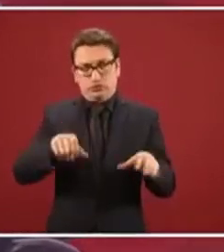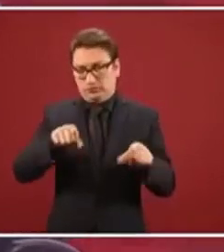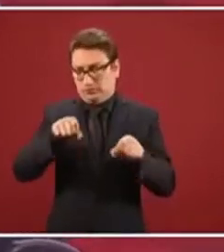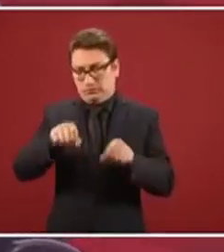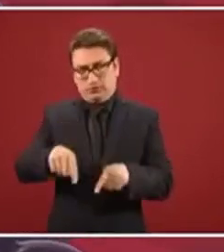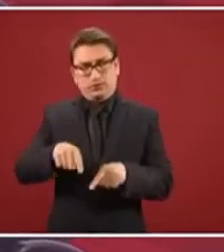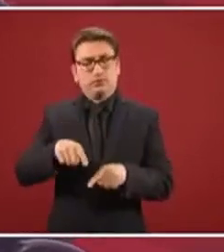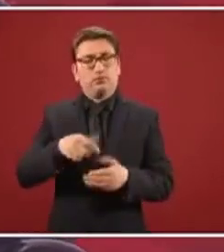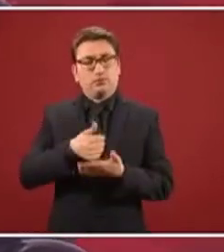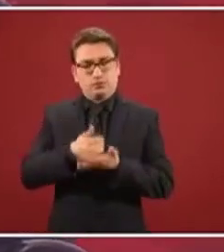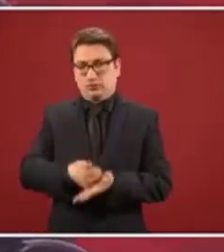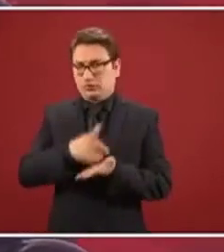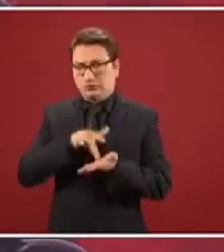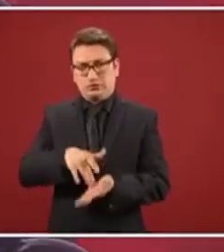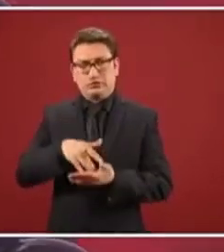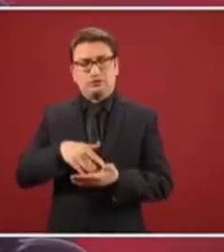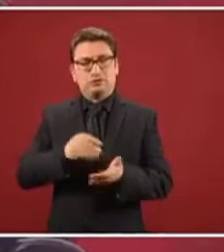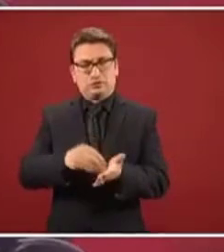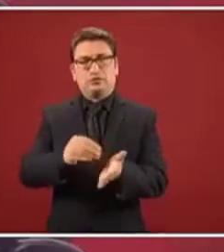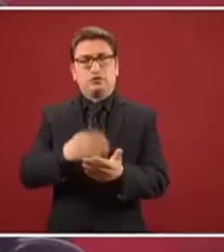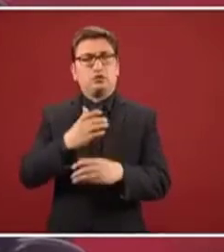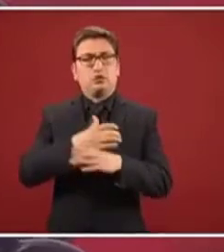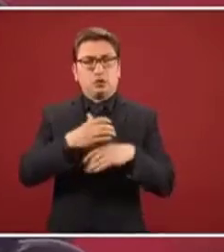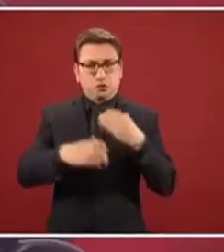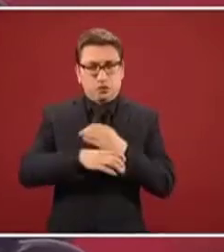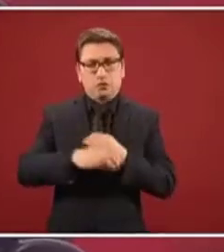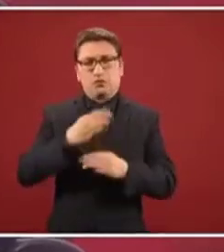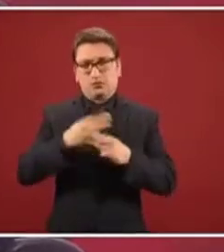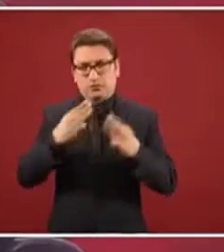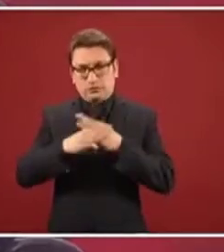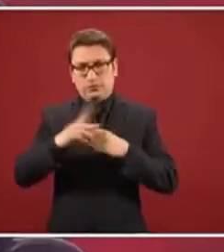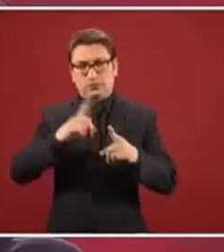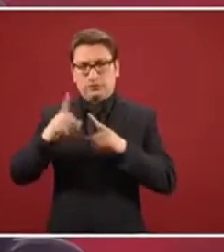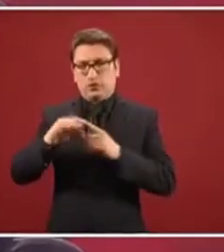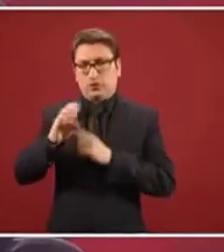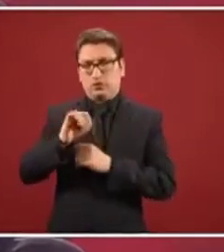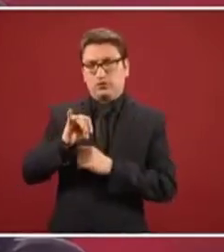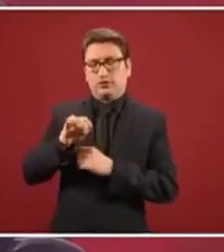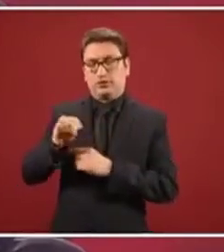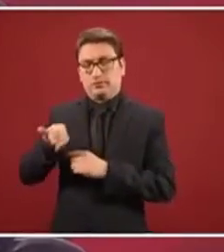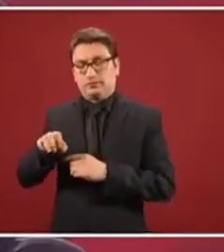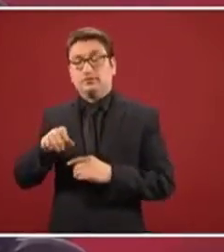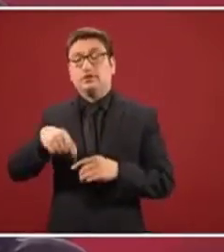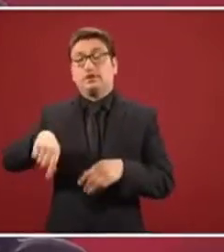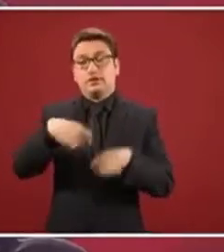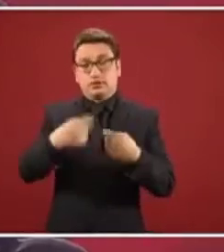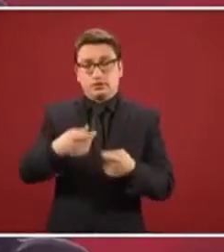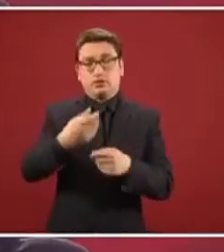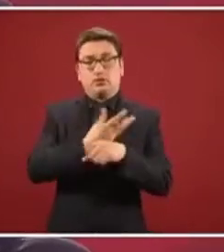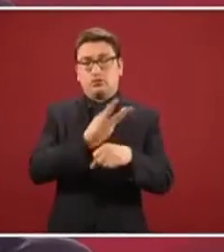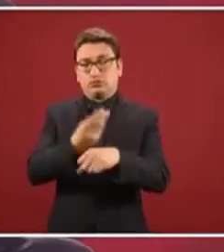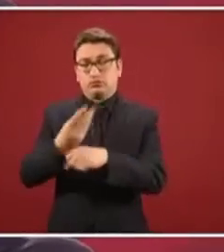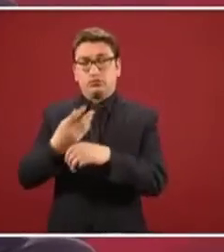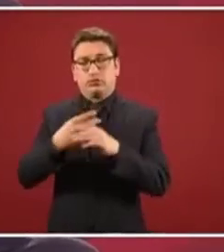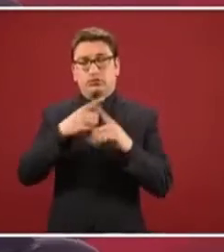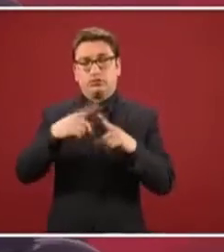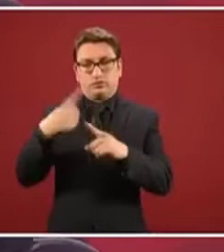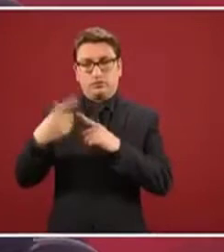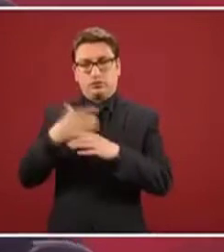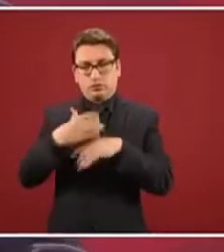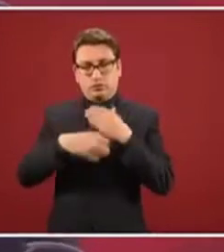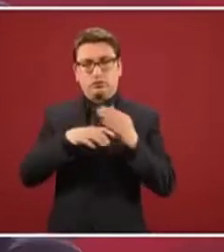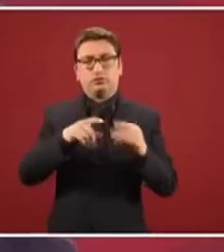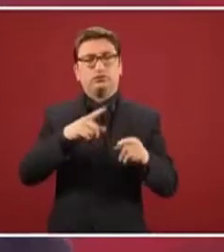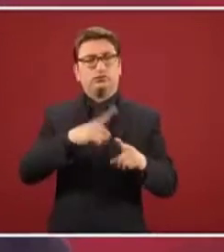albergues con materiales a través de OIM, se han estado atendiendo la reparación en especie